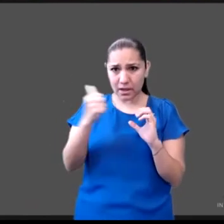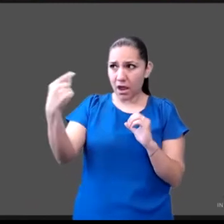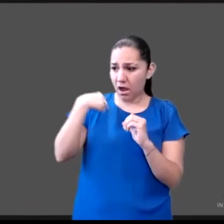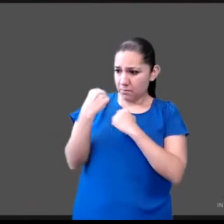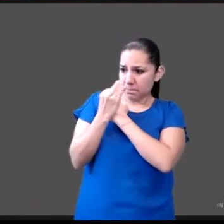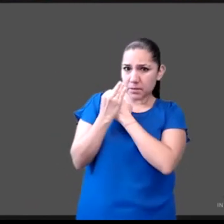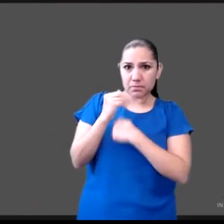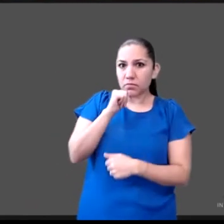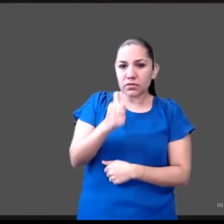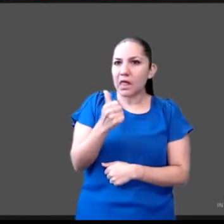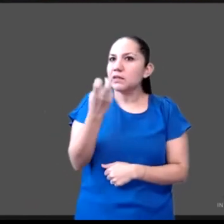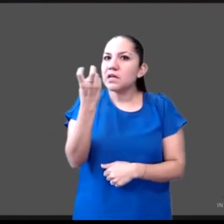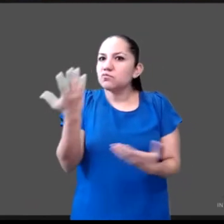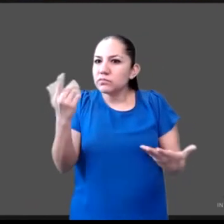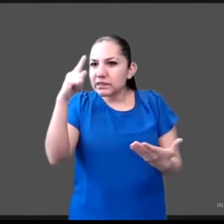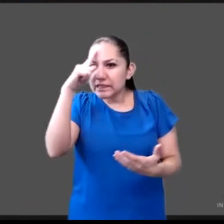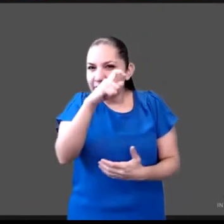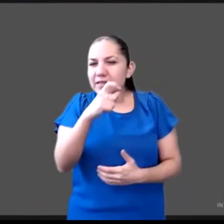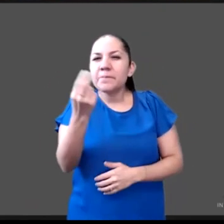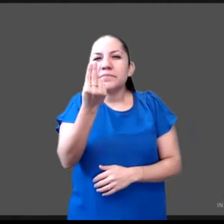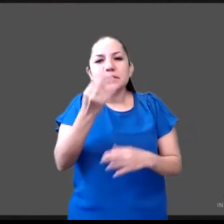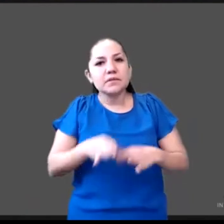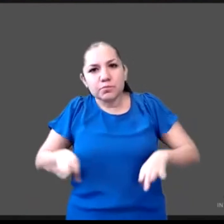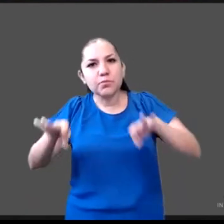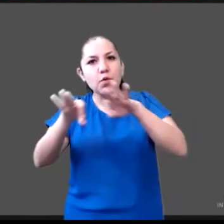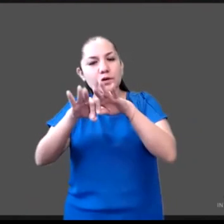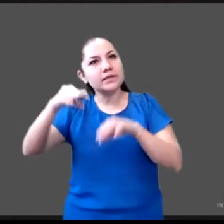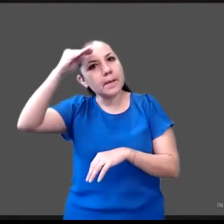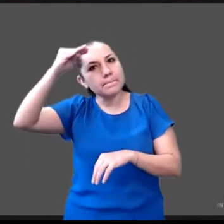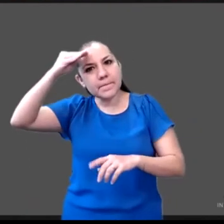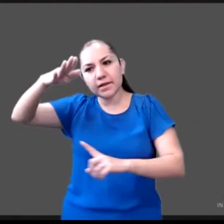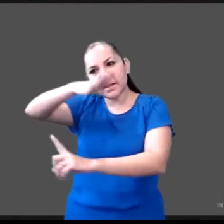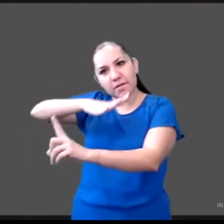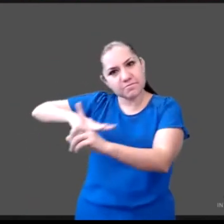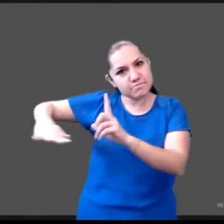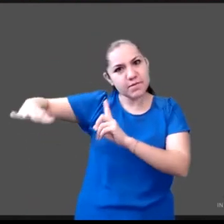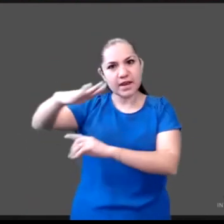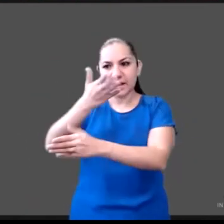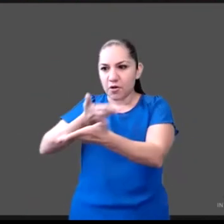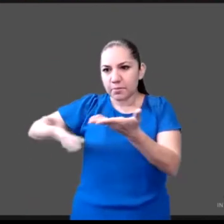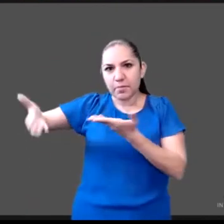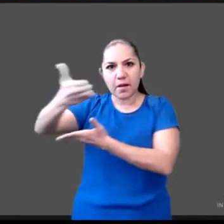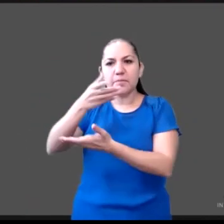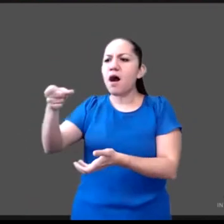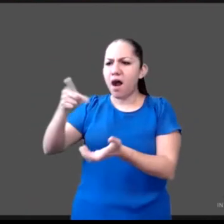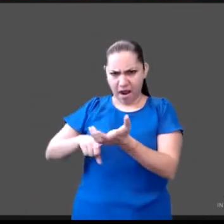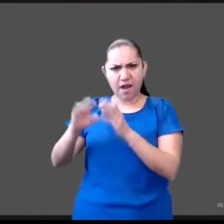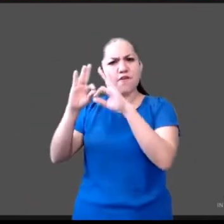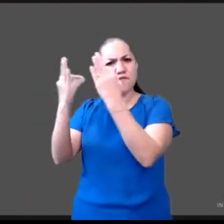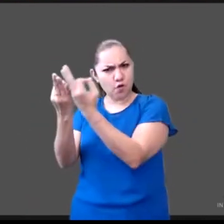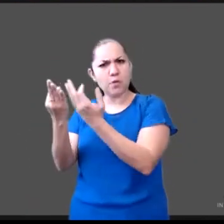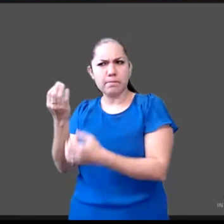búsqueda de cuestiones del ámbito más del mercado, ¿no? Digamos, opciones y alternativas que están en el mercado, pero que hoy no son parte de la oferta